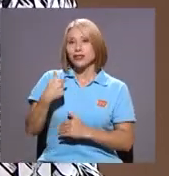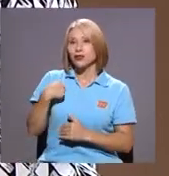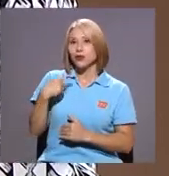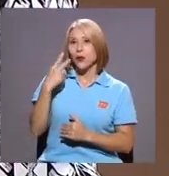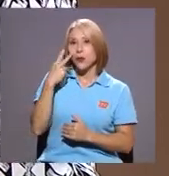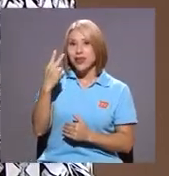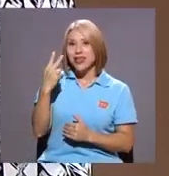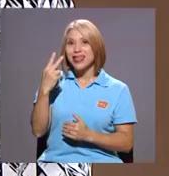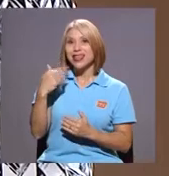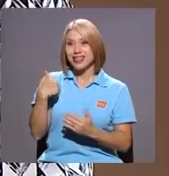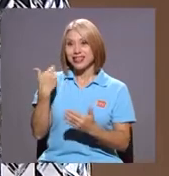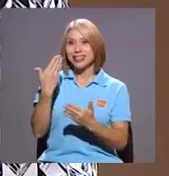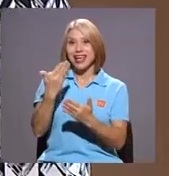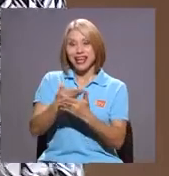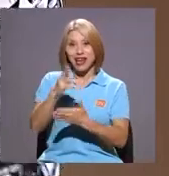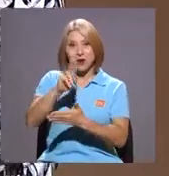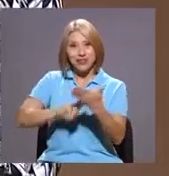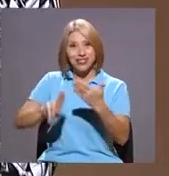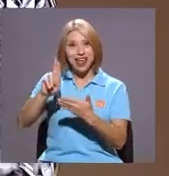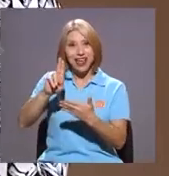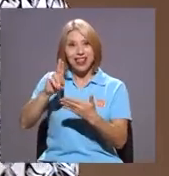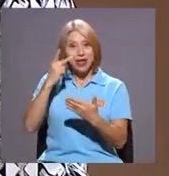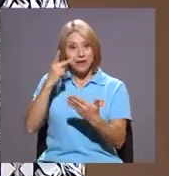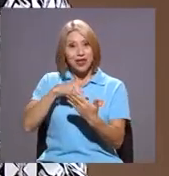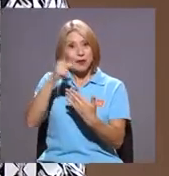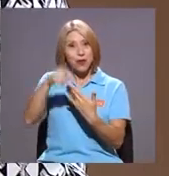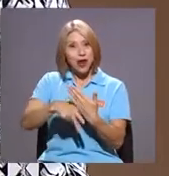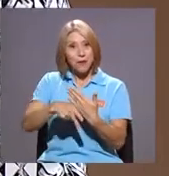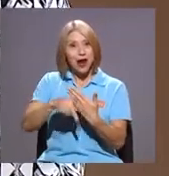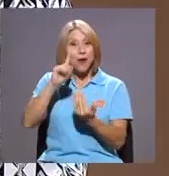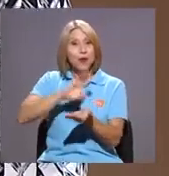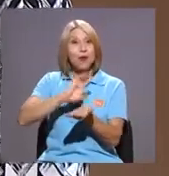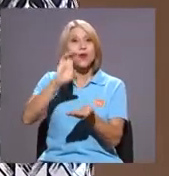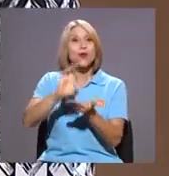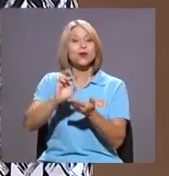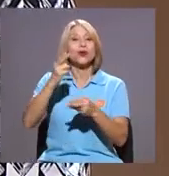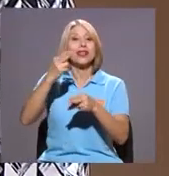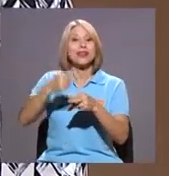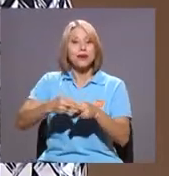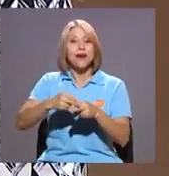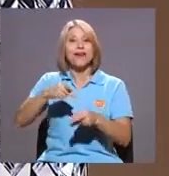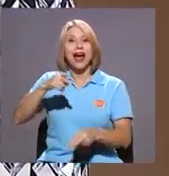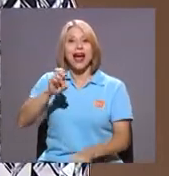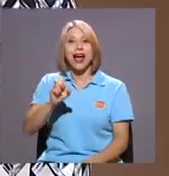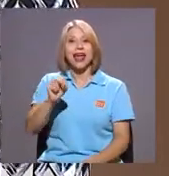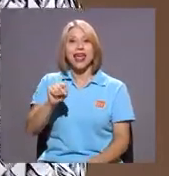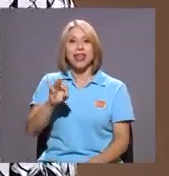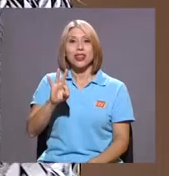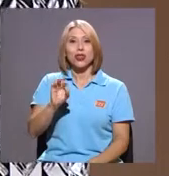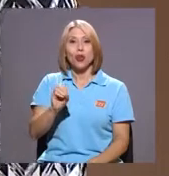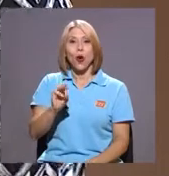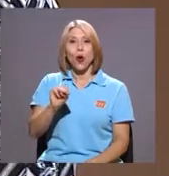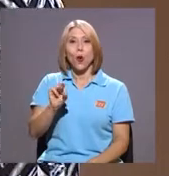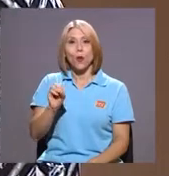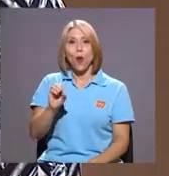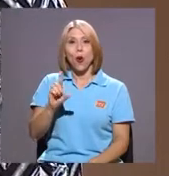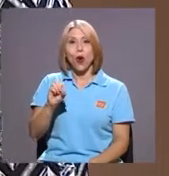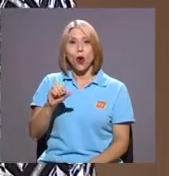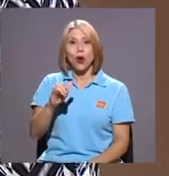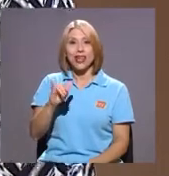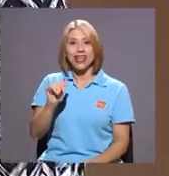curso de parasitología, que es del campo de parasitología, que se llamaba entomología médica. Yo dije, sí, esto es lo que a mí me